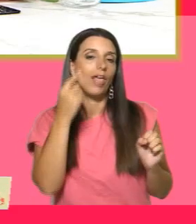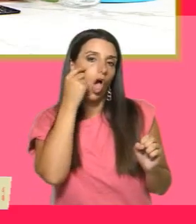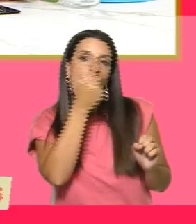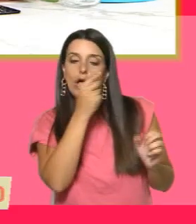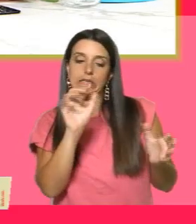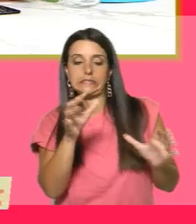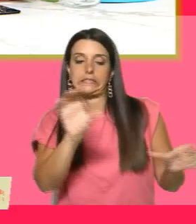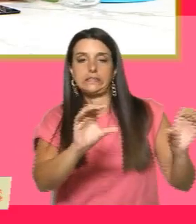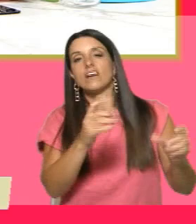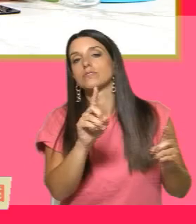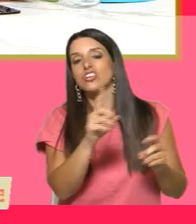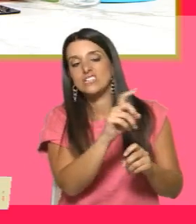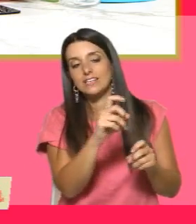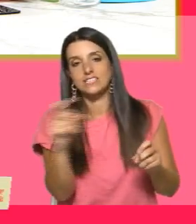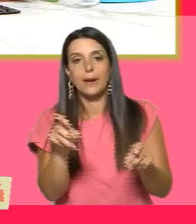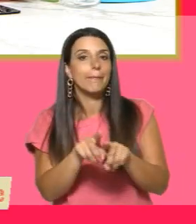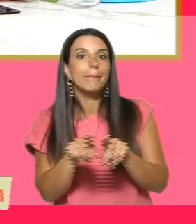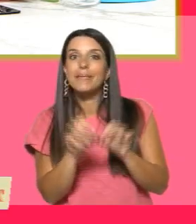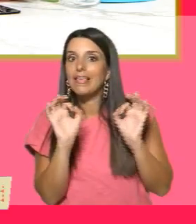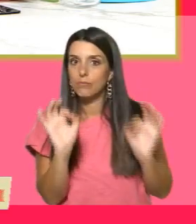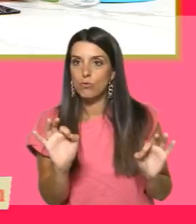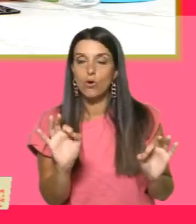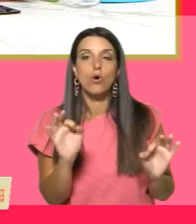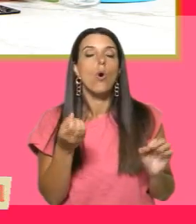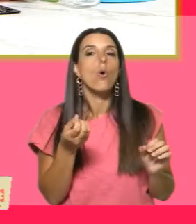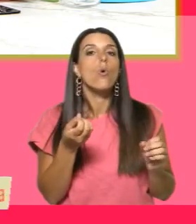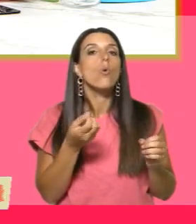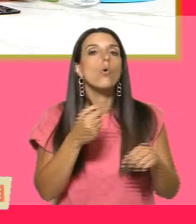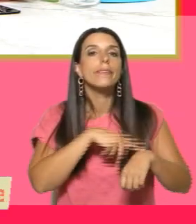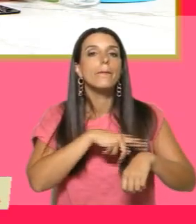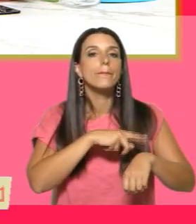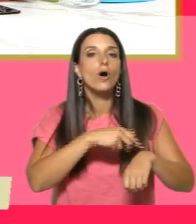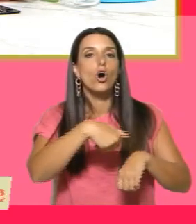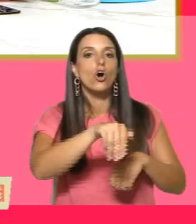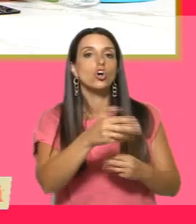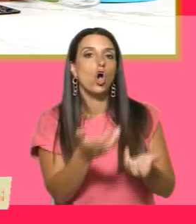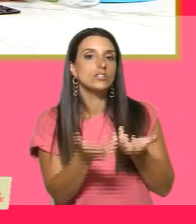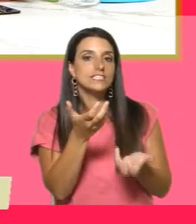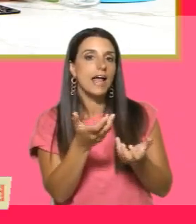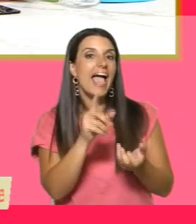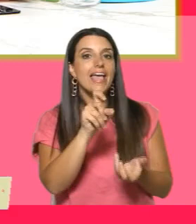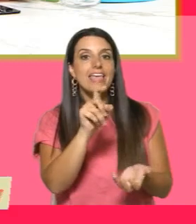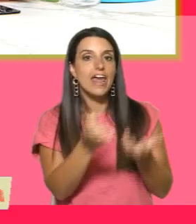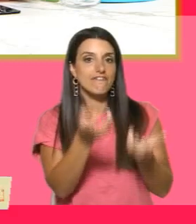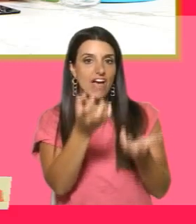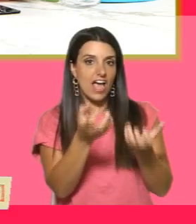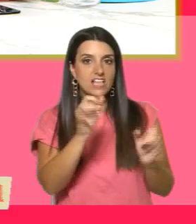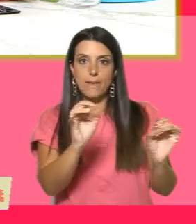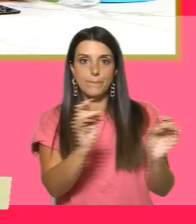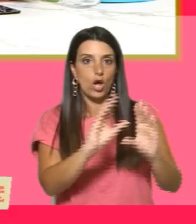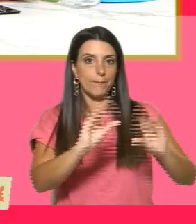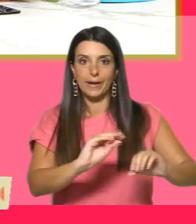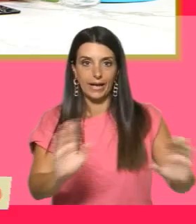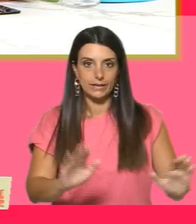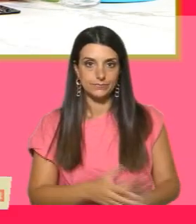si no, haces eso. Igual cantidad de una cosa que la otra. ¿Hasta cuándo lo vas a tener ahí cocinando? Hasta que hierva. Hierve, se disuelve el